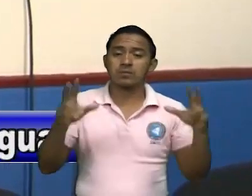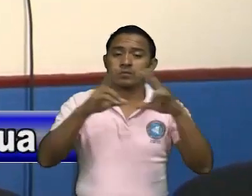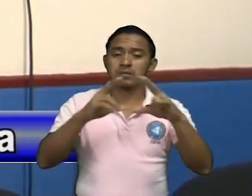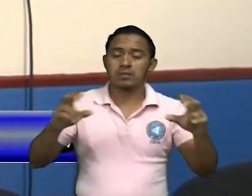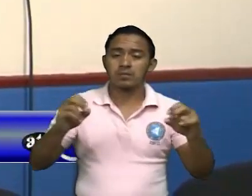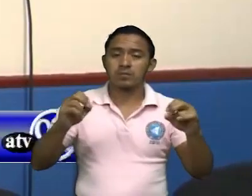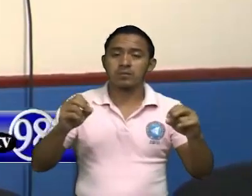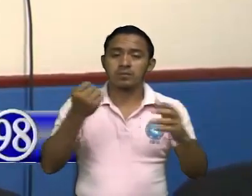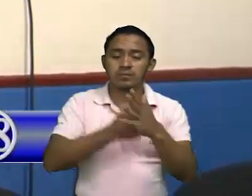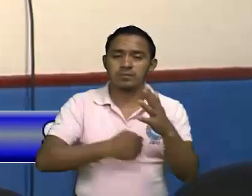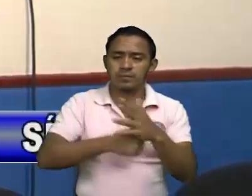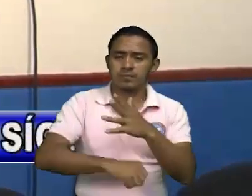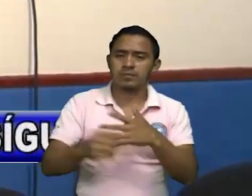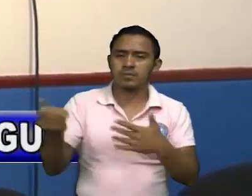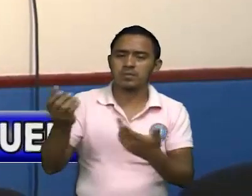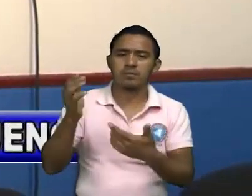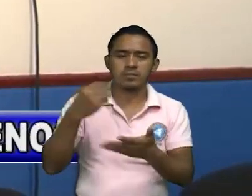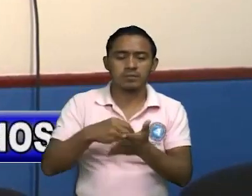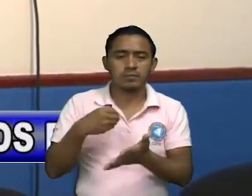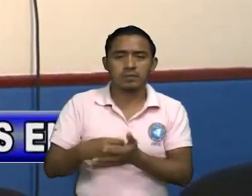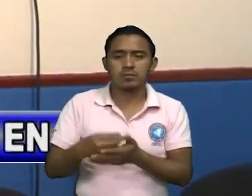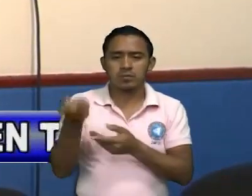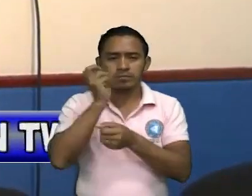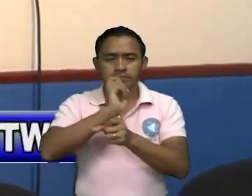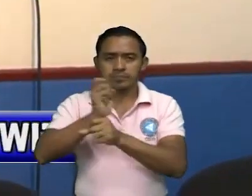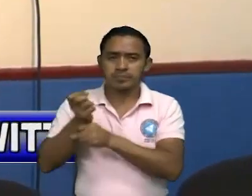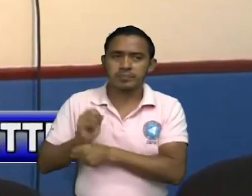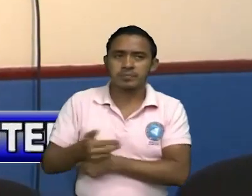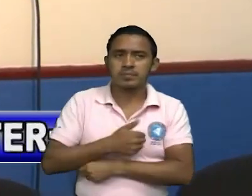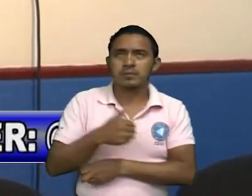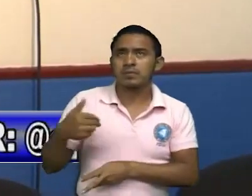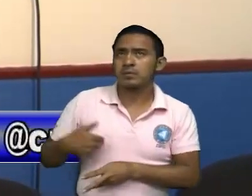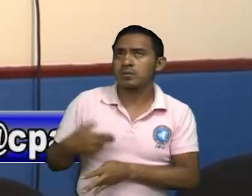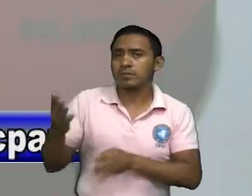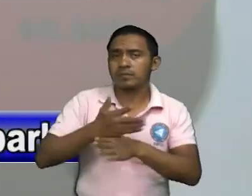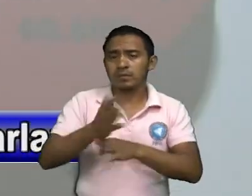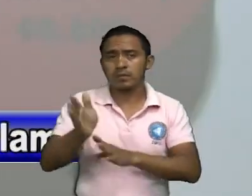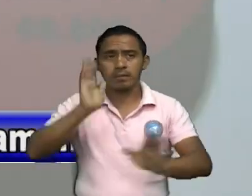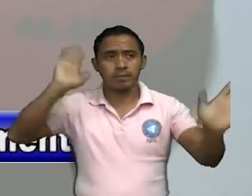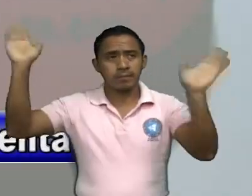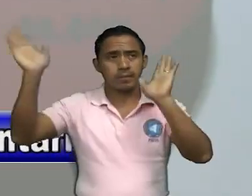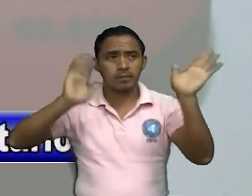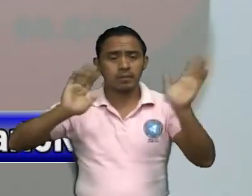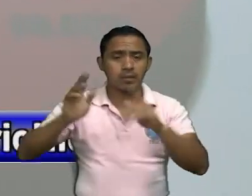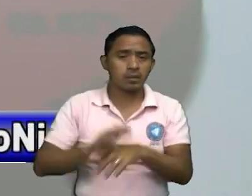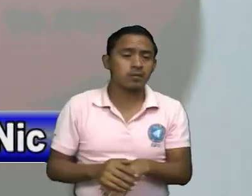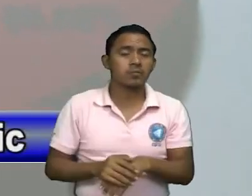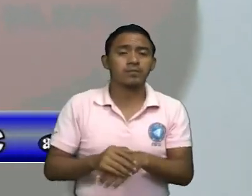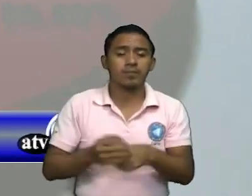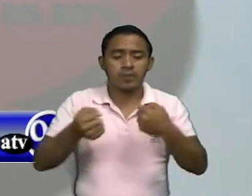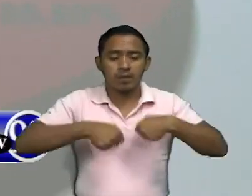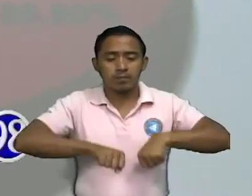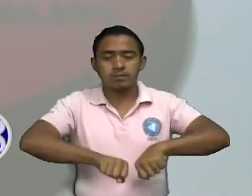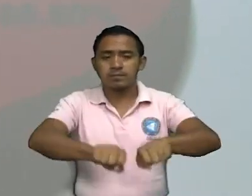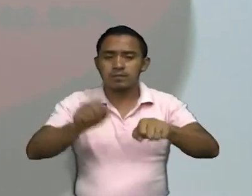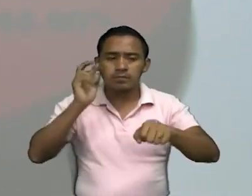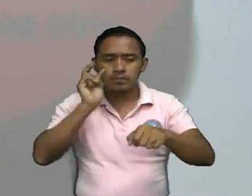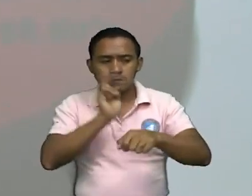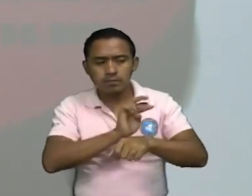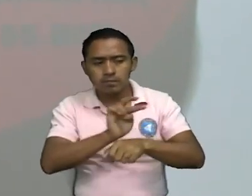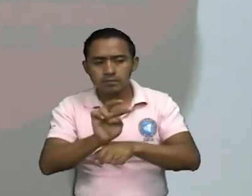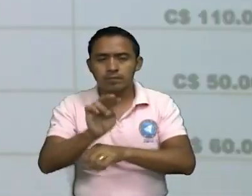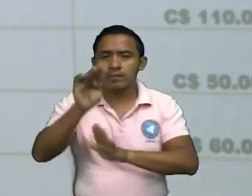Defensa al Consumidor informó que en el monitoreo que realizaron en mercados, pulperías y supermercados, identificaron